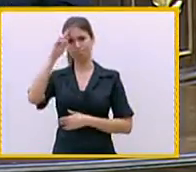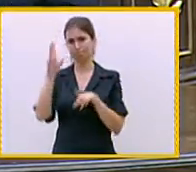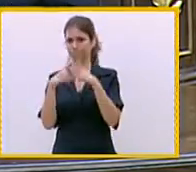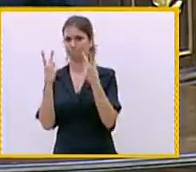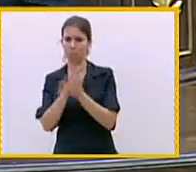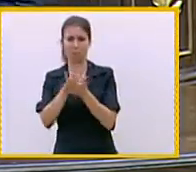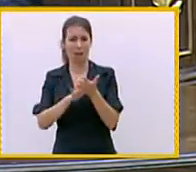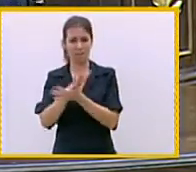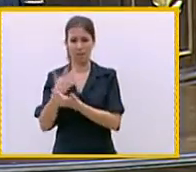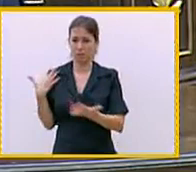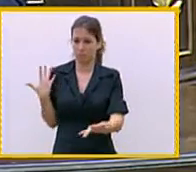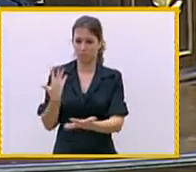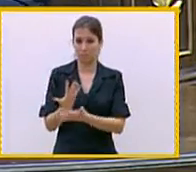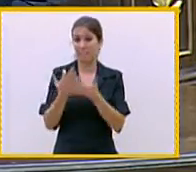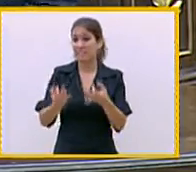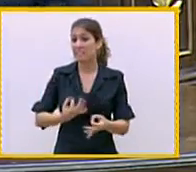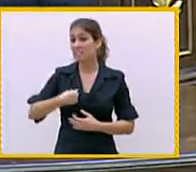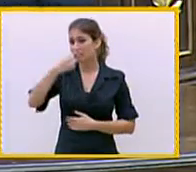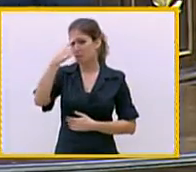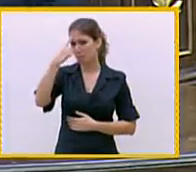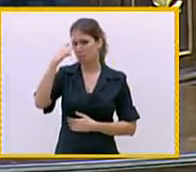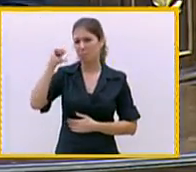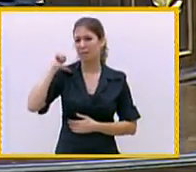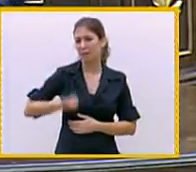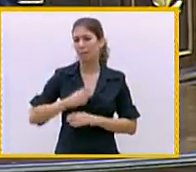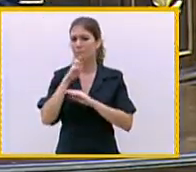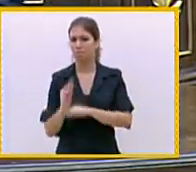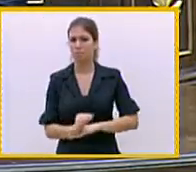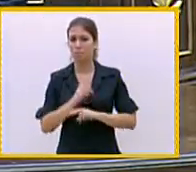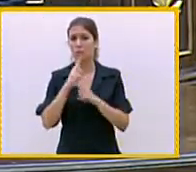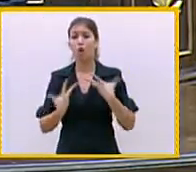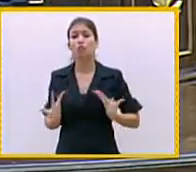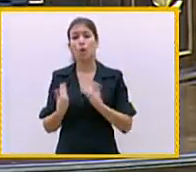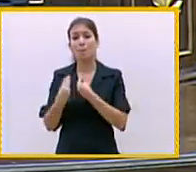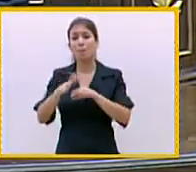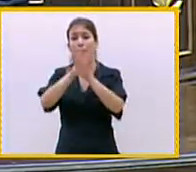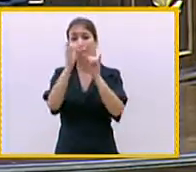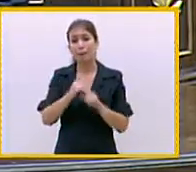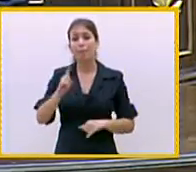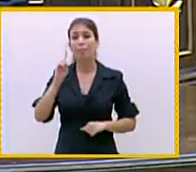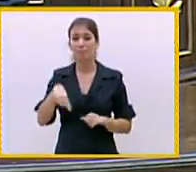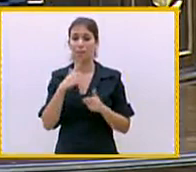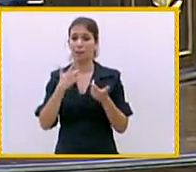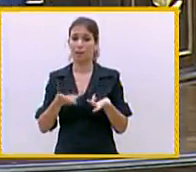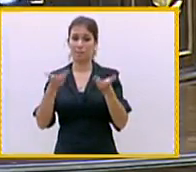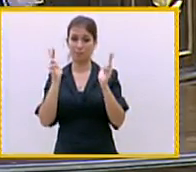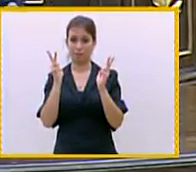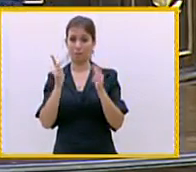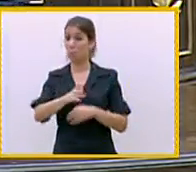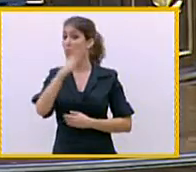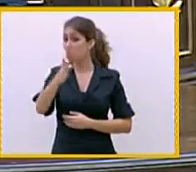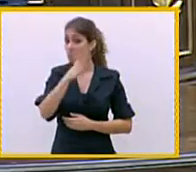Pero siempre hemos preservado la mayor riqueza que tenemos, la convivencia en paz y en libertad. De ahí